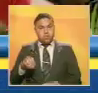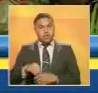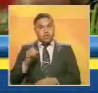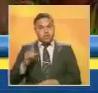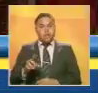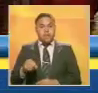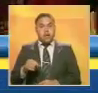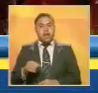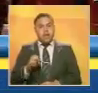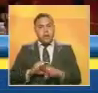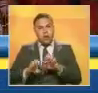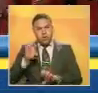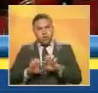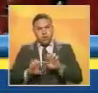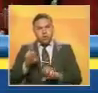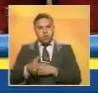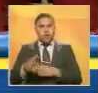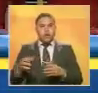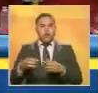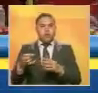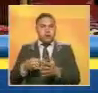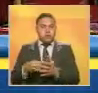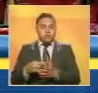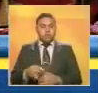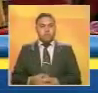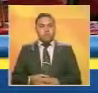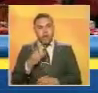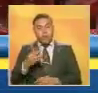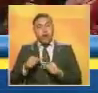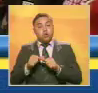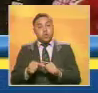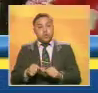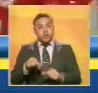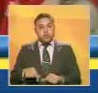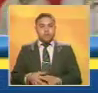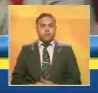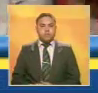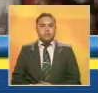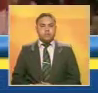juramentación del equipo del Comando de Campaña Carabobo. Ok, para continuar con este acto.